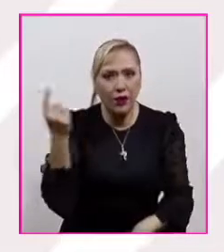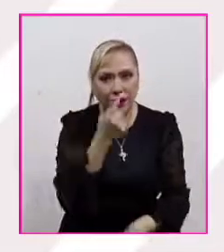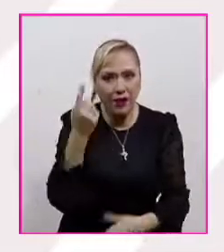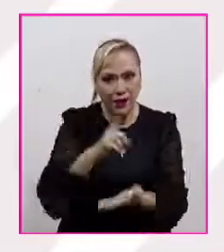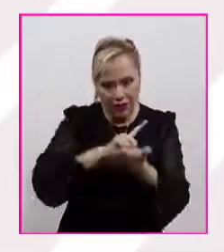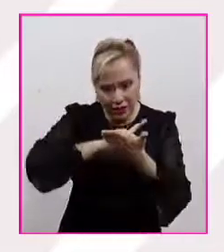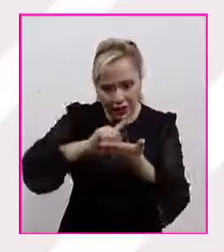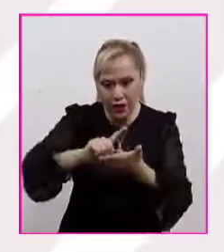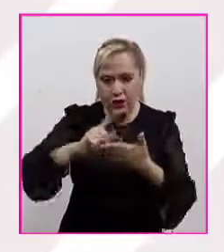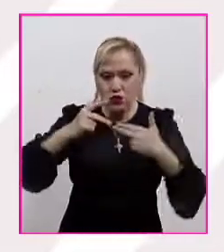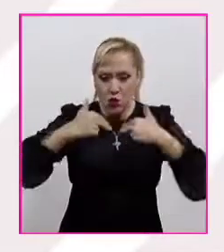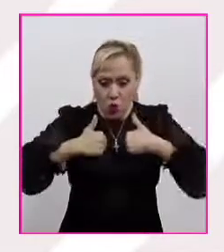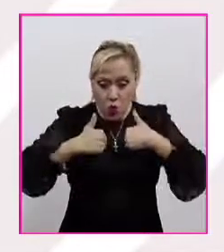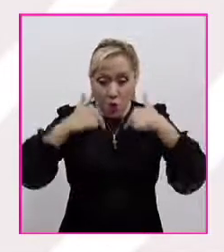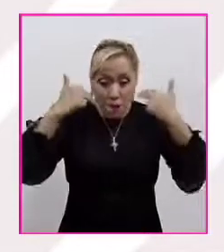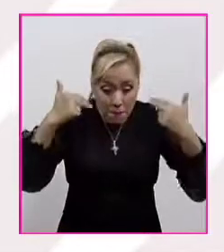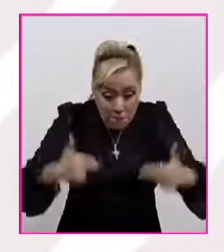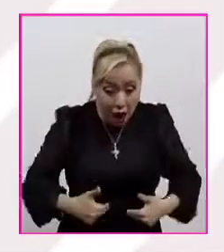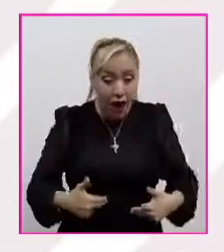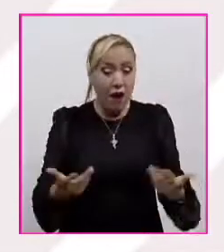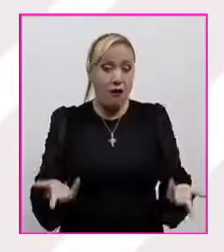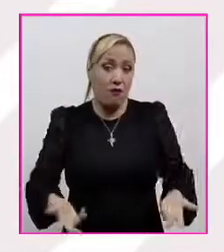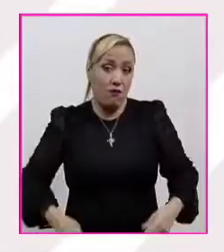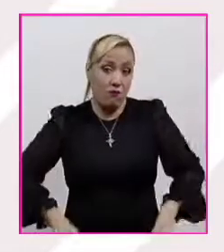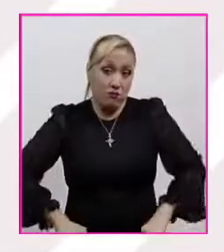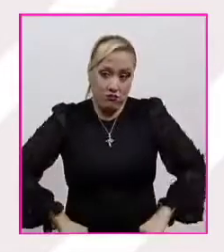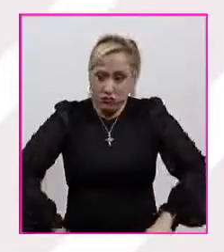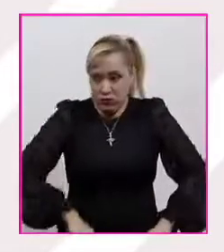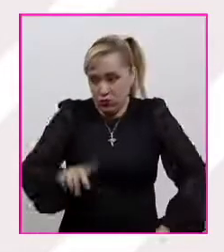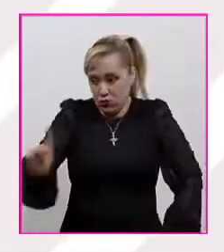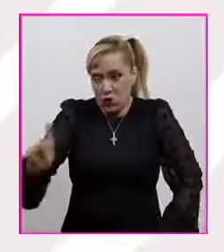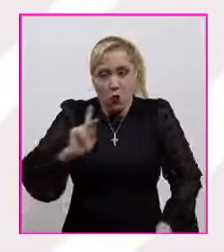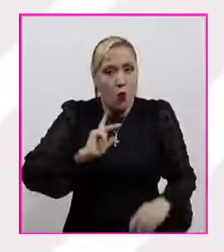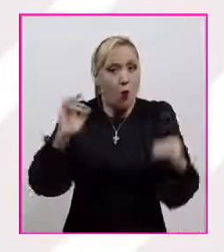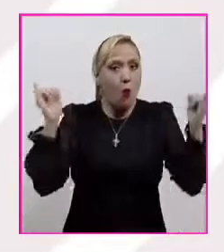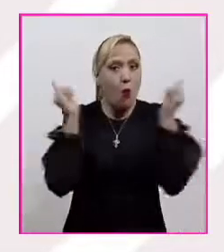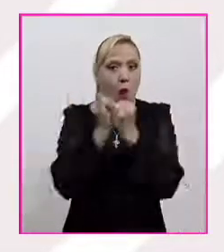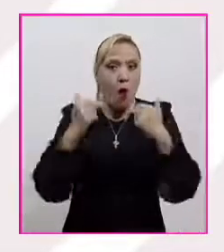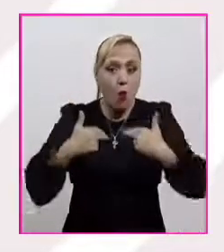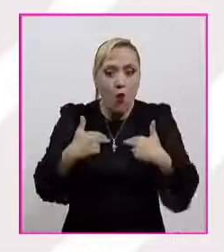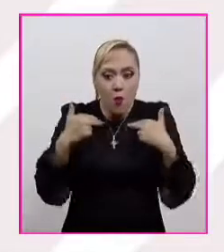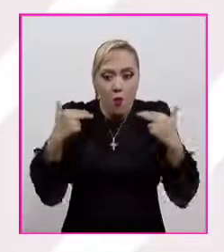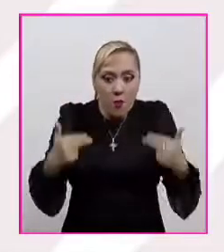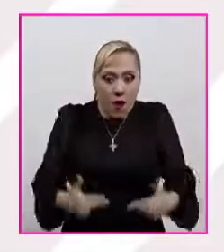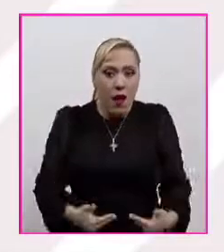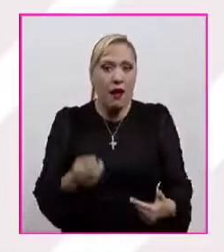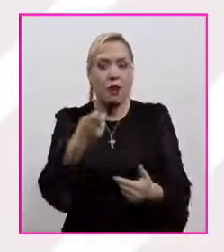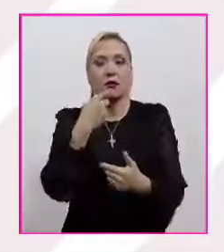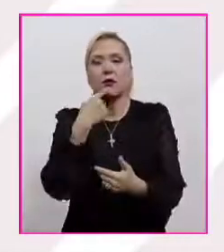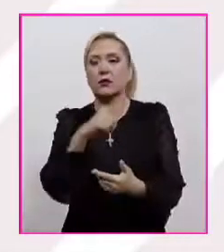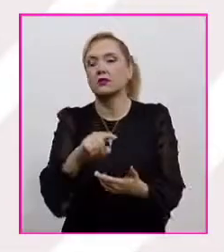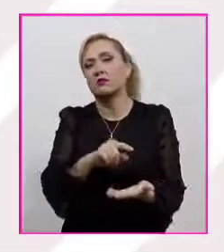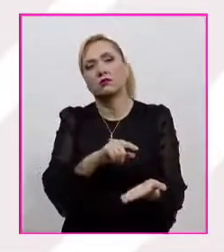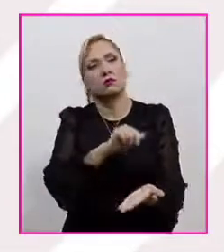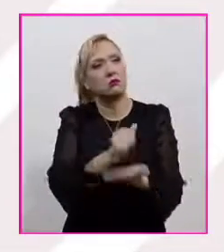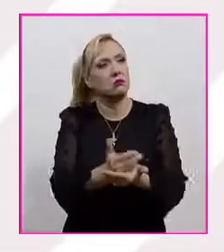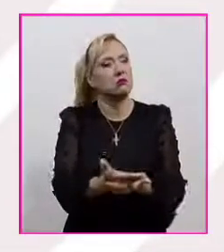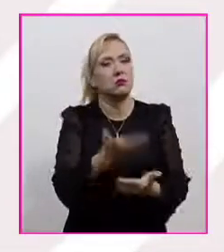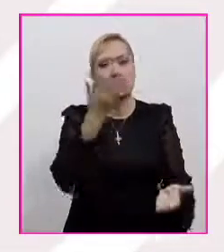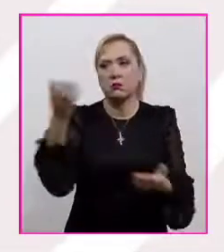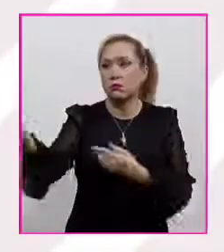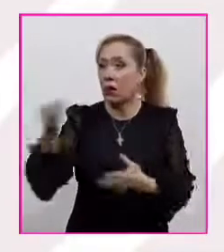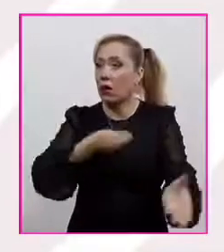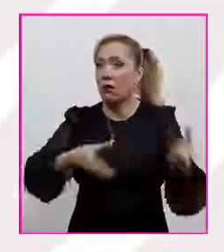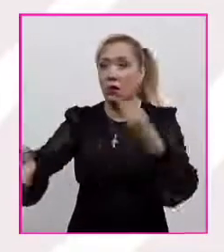vimos con algunas quejas que nos hizo llegar también Ana por parte de su organización. Y sobre esto,